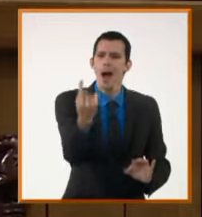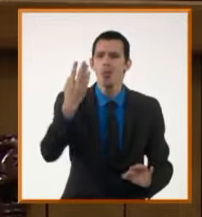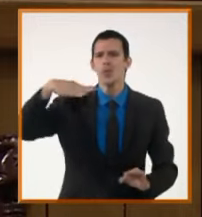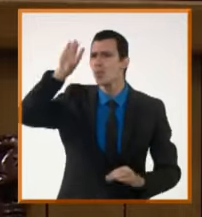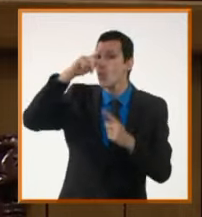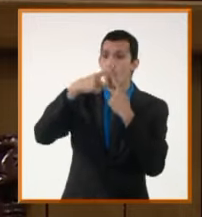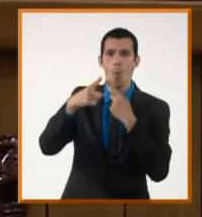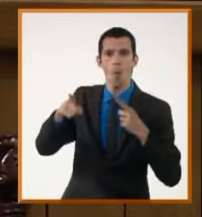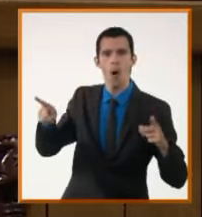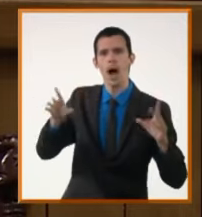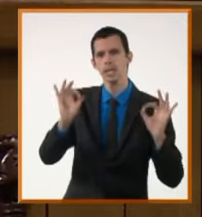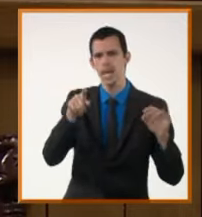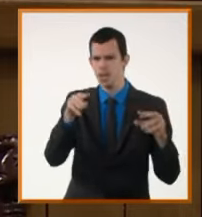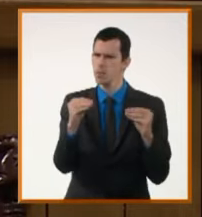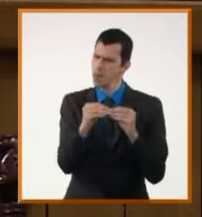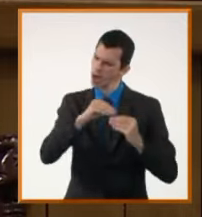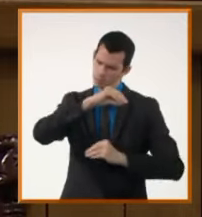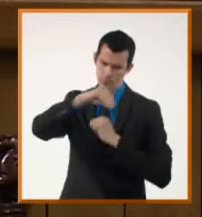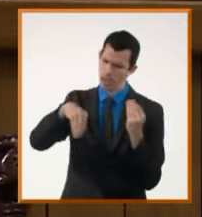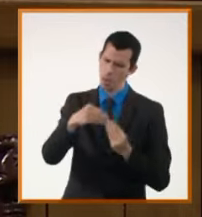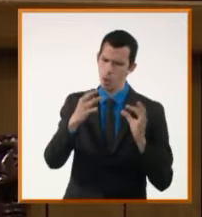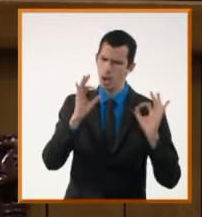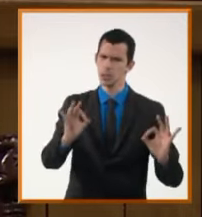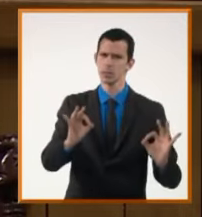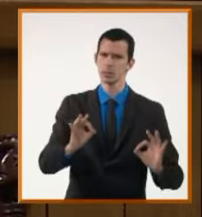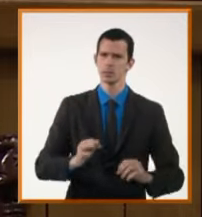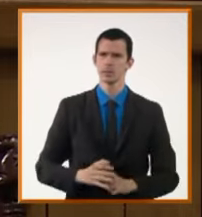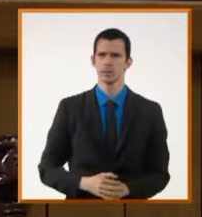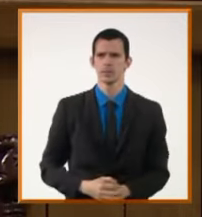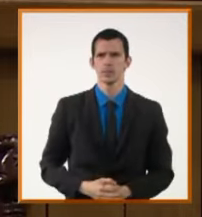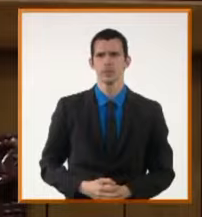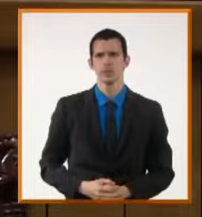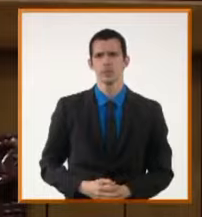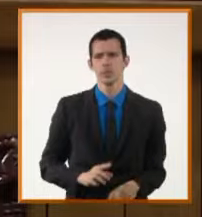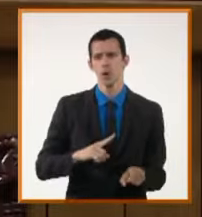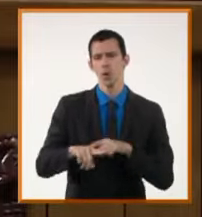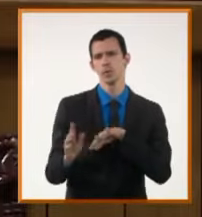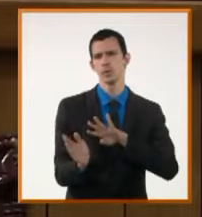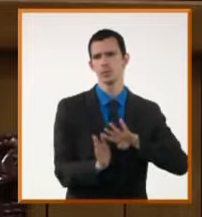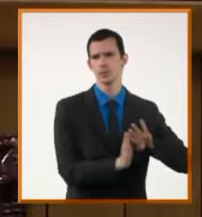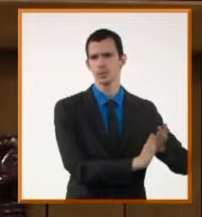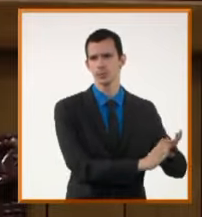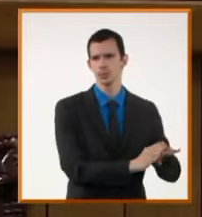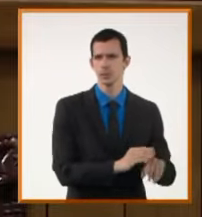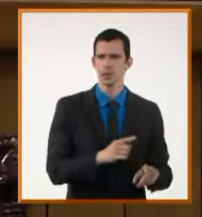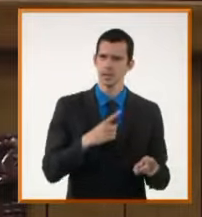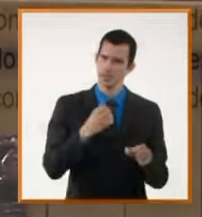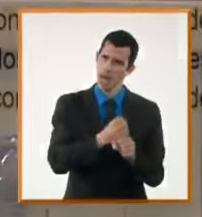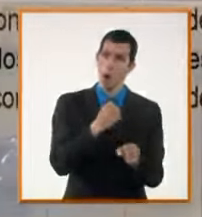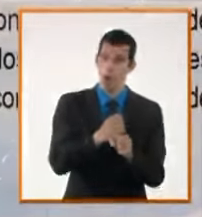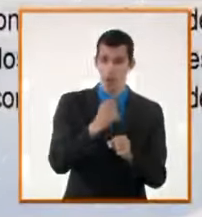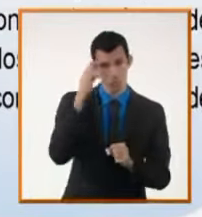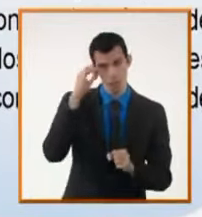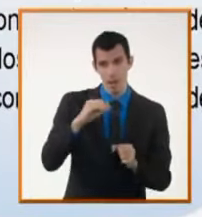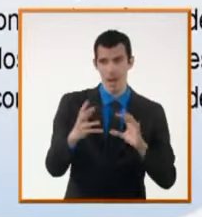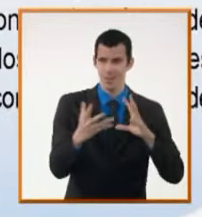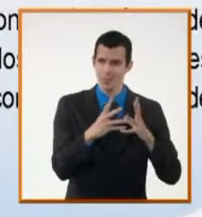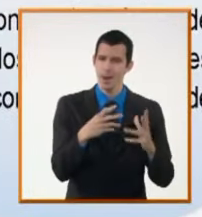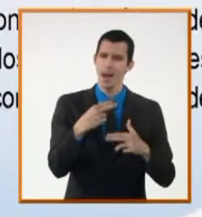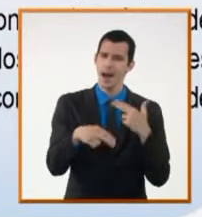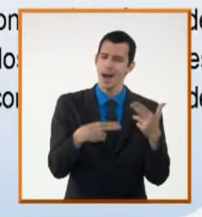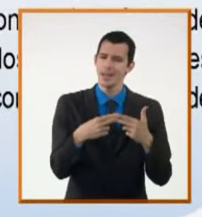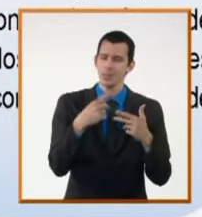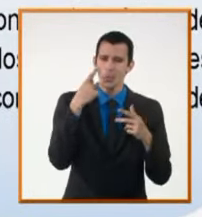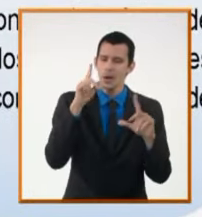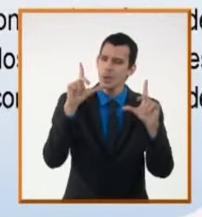tenemos que transformar. En materia del empleo, va a haber una disminución en el empleo